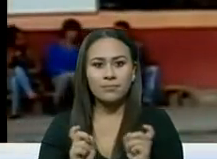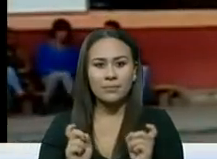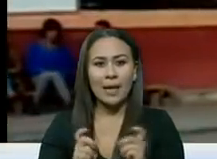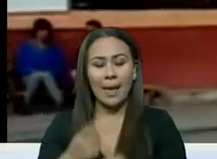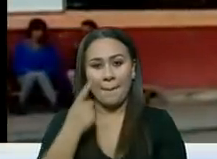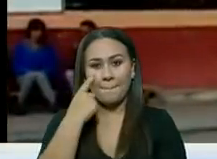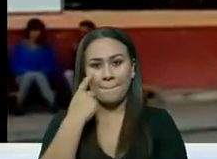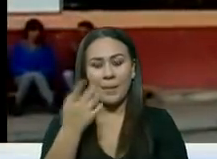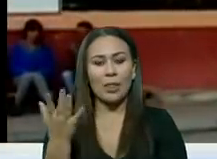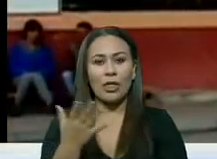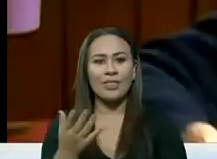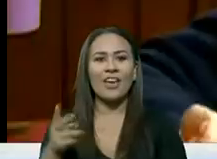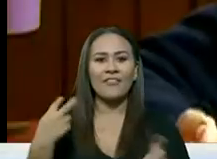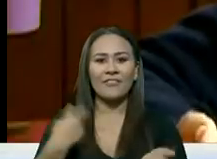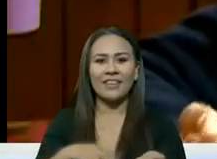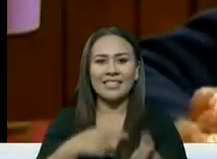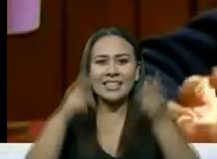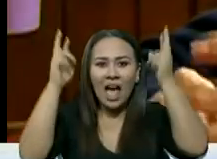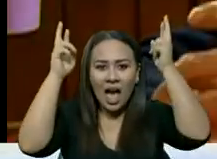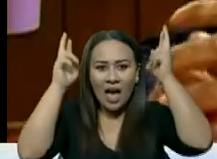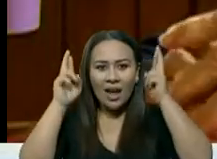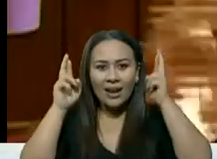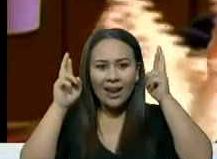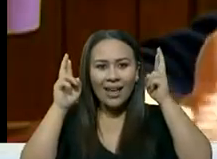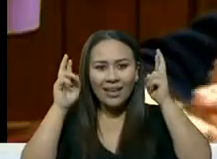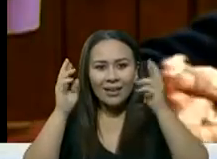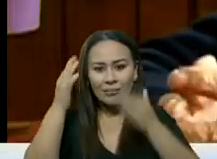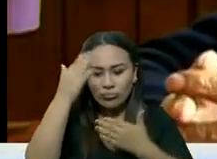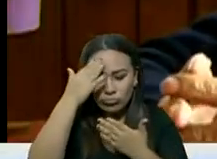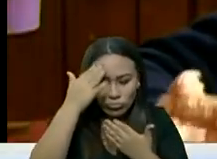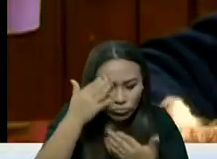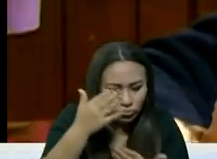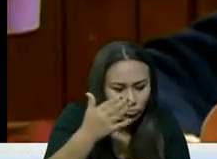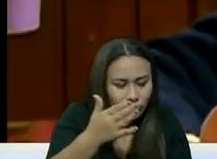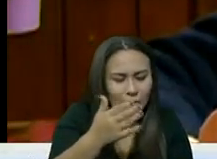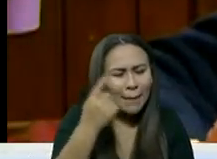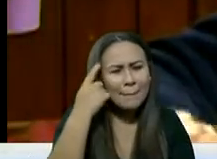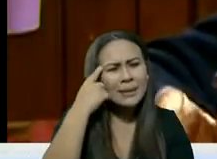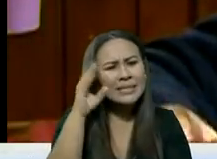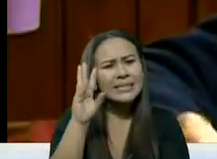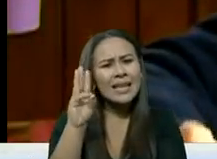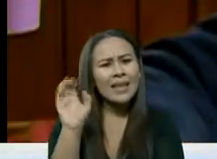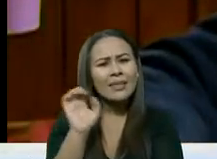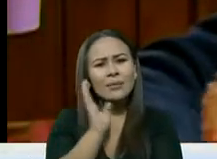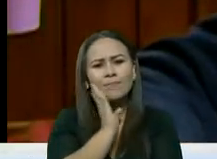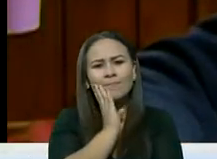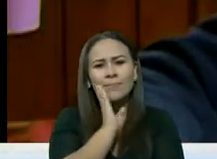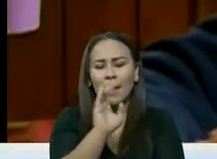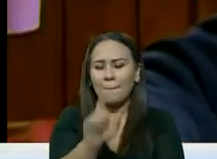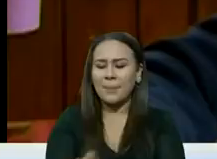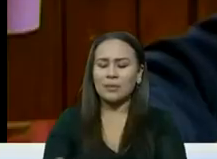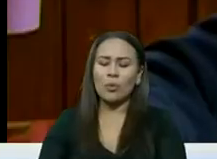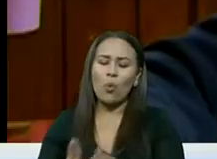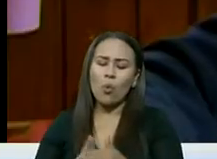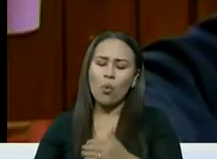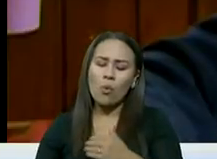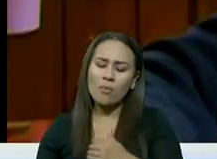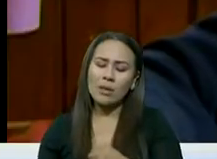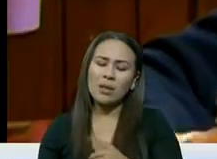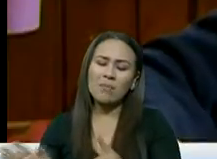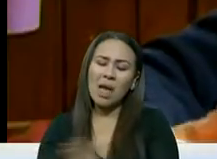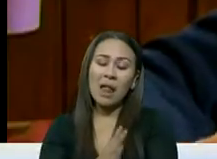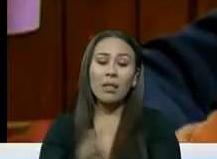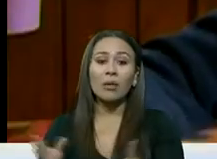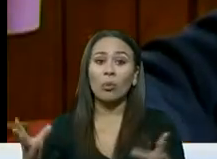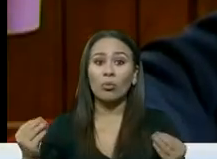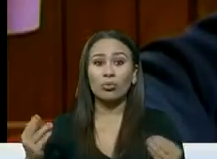de los Reyes Magos, que parece algo más bien folclórico, pero ver campesinos humillados hasta lo último,